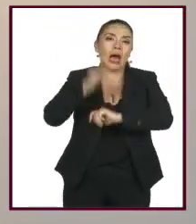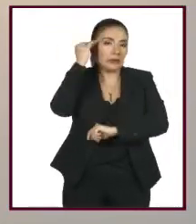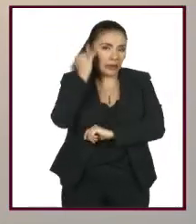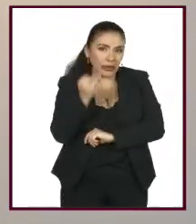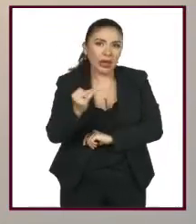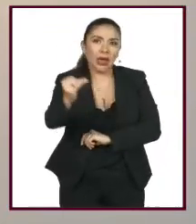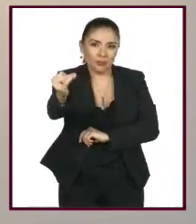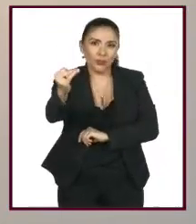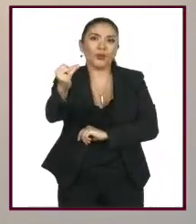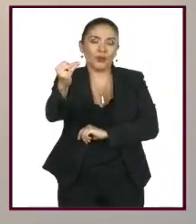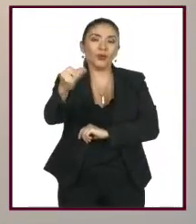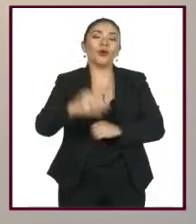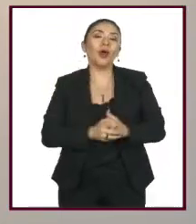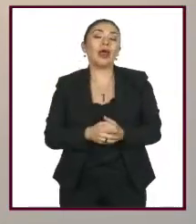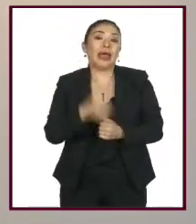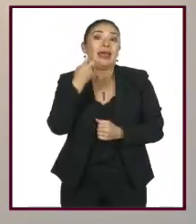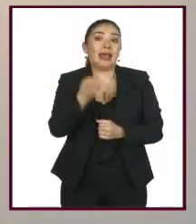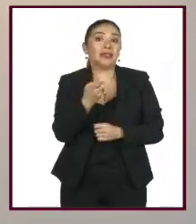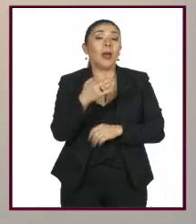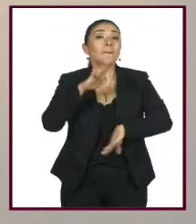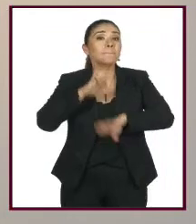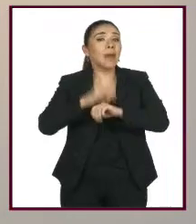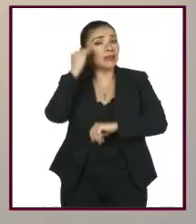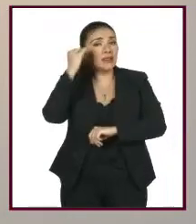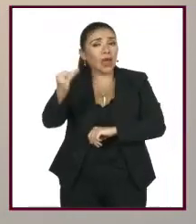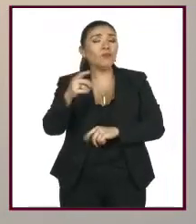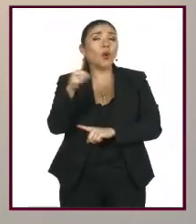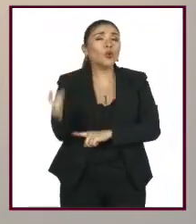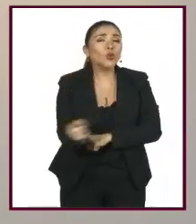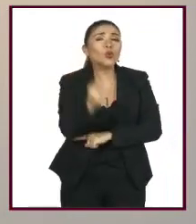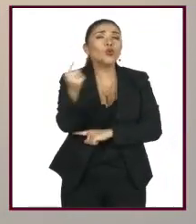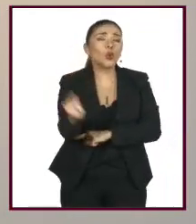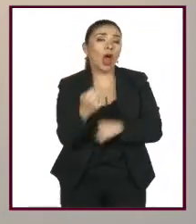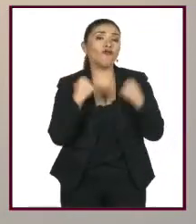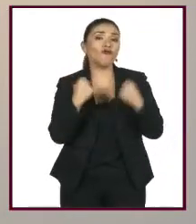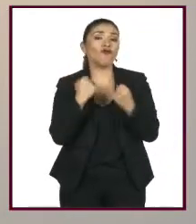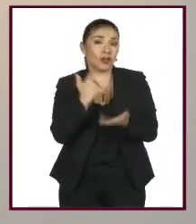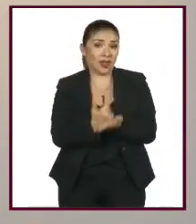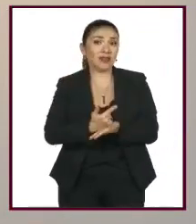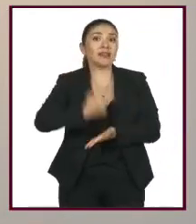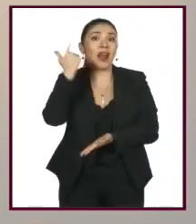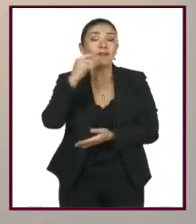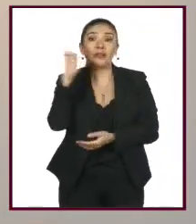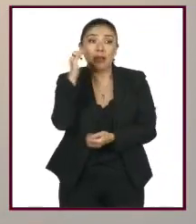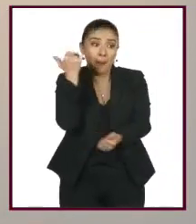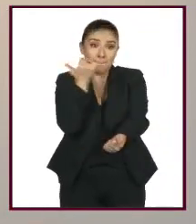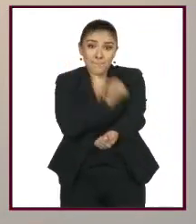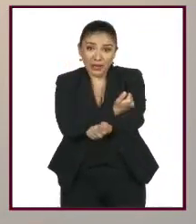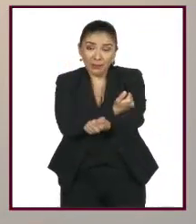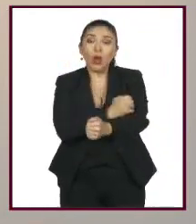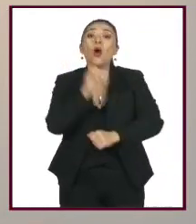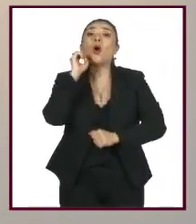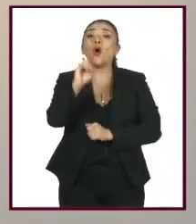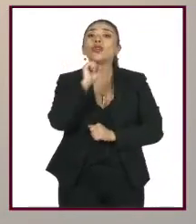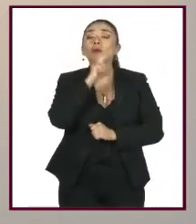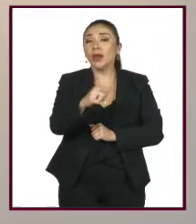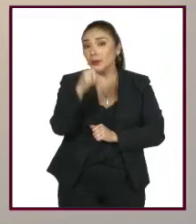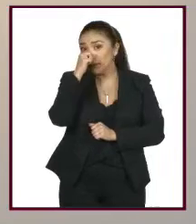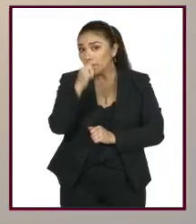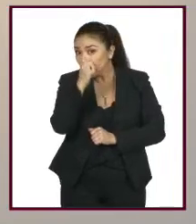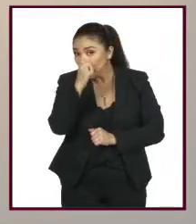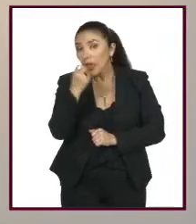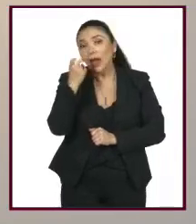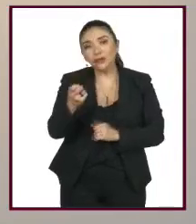eliminarse. Entonces, el efecto es mucho más potente y grave si es inyectada o también inhalada.